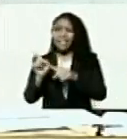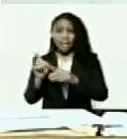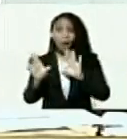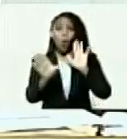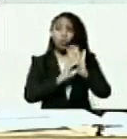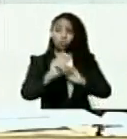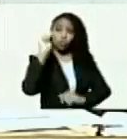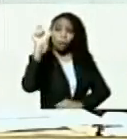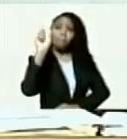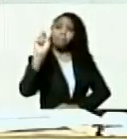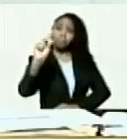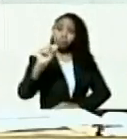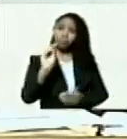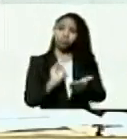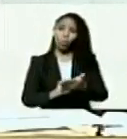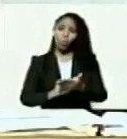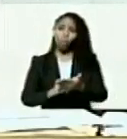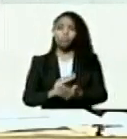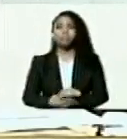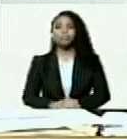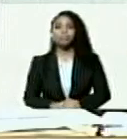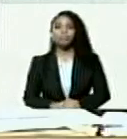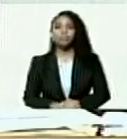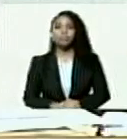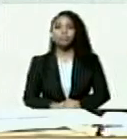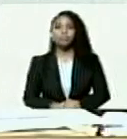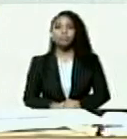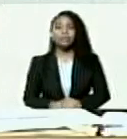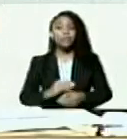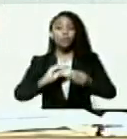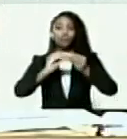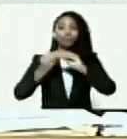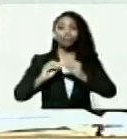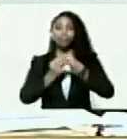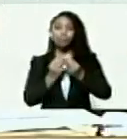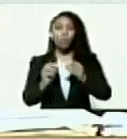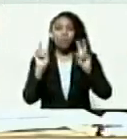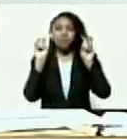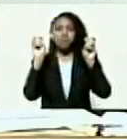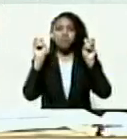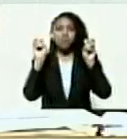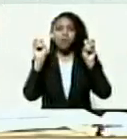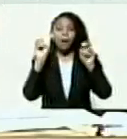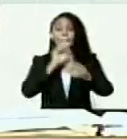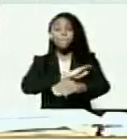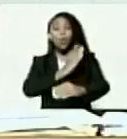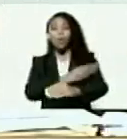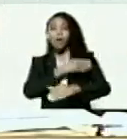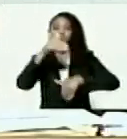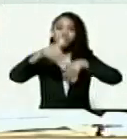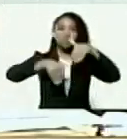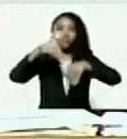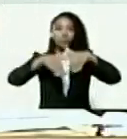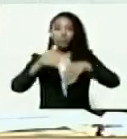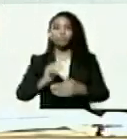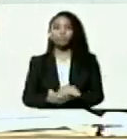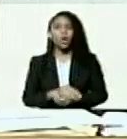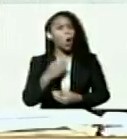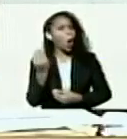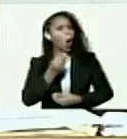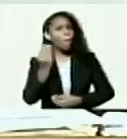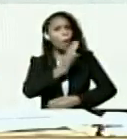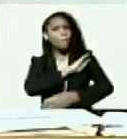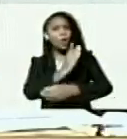también establece la creación del poder electoral como un